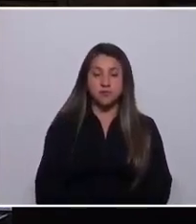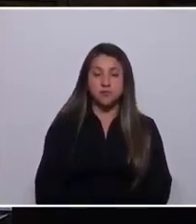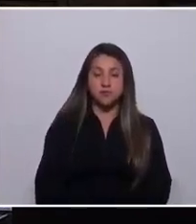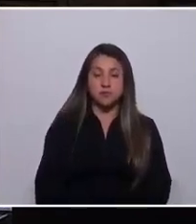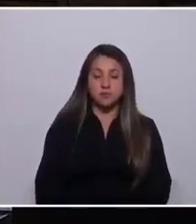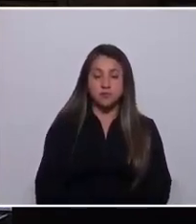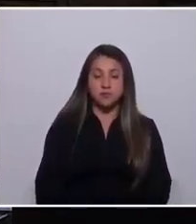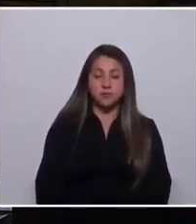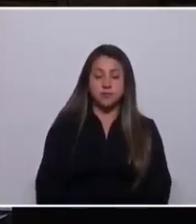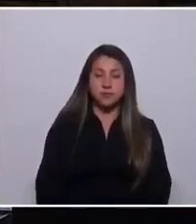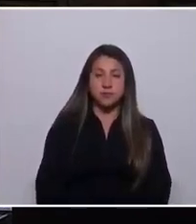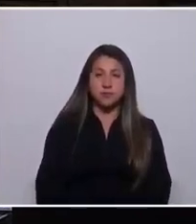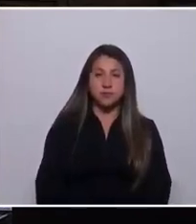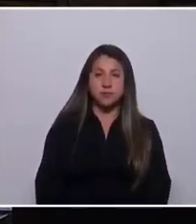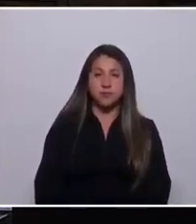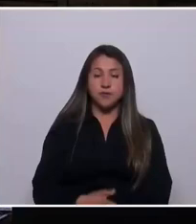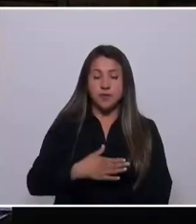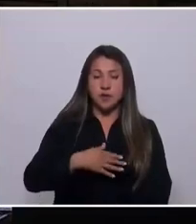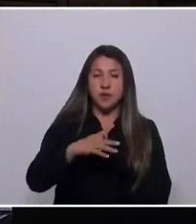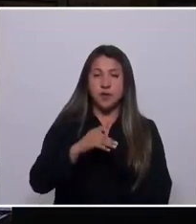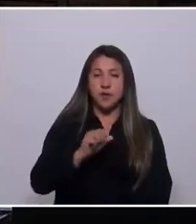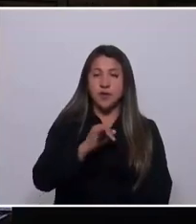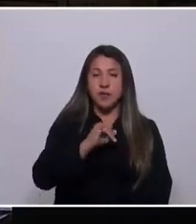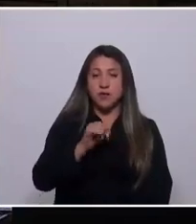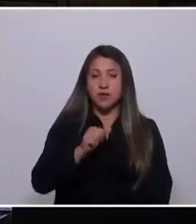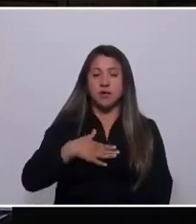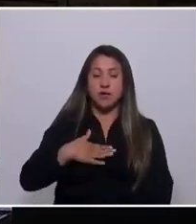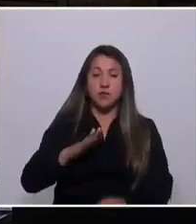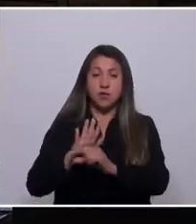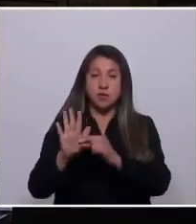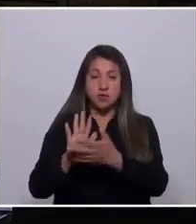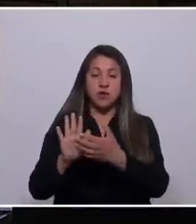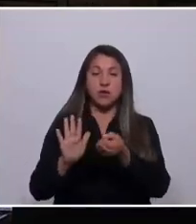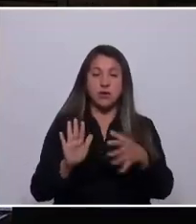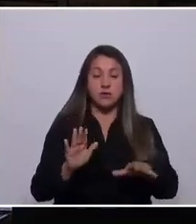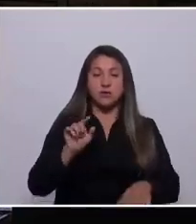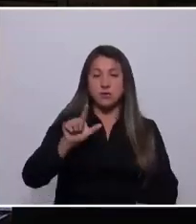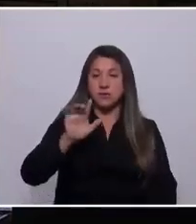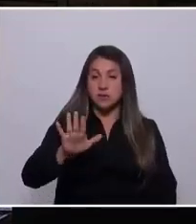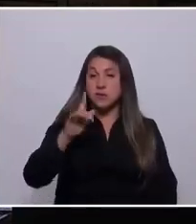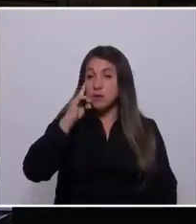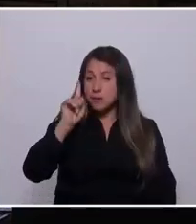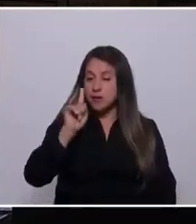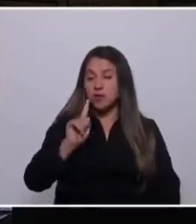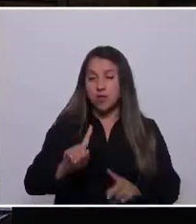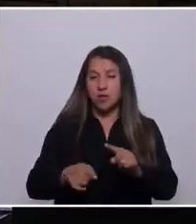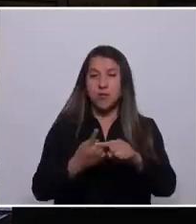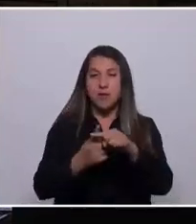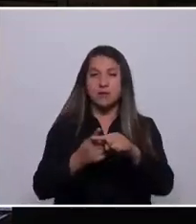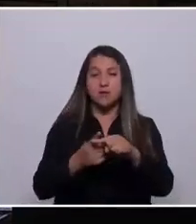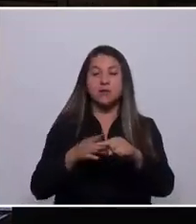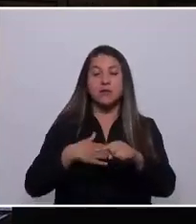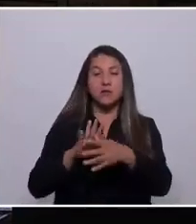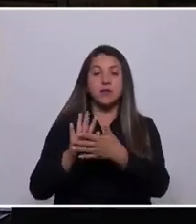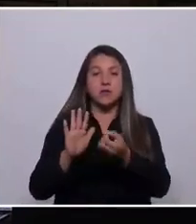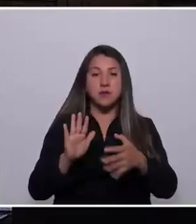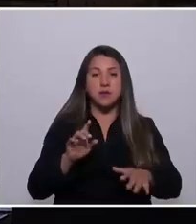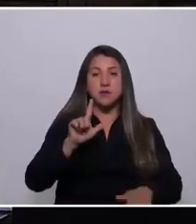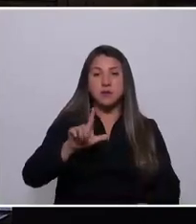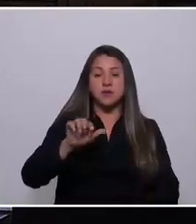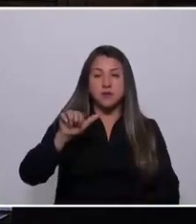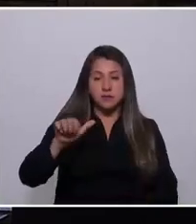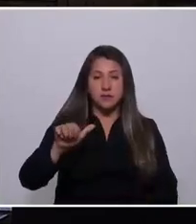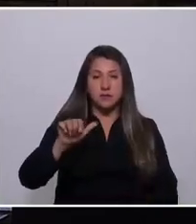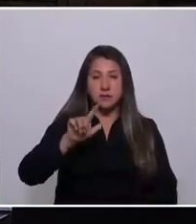Señor secretario, acá Mauricio Daza, vamos a retirar esta indicación 75, pero además retiraremos la indicación